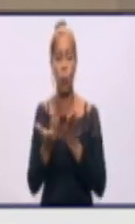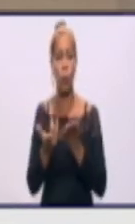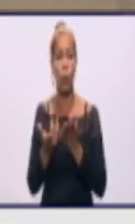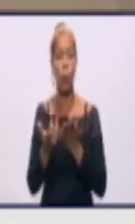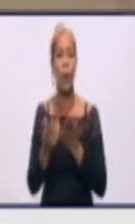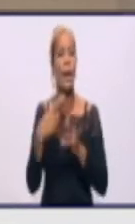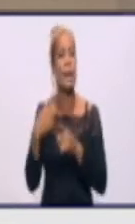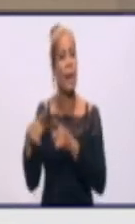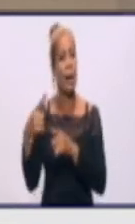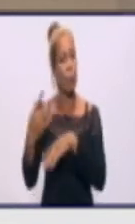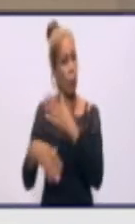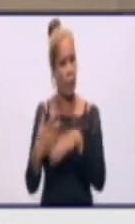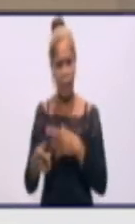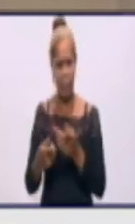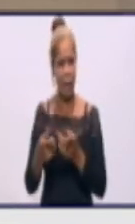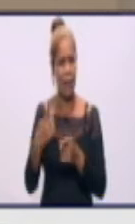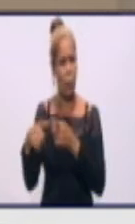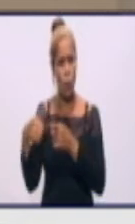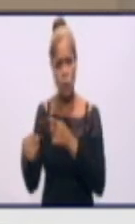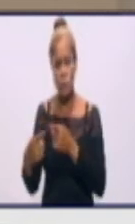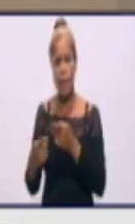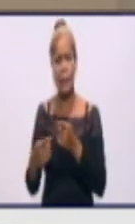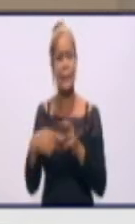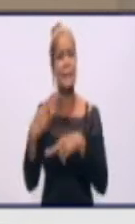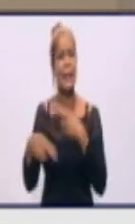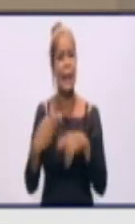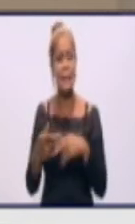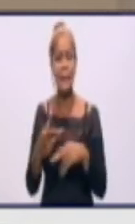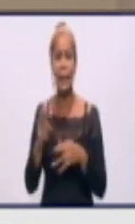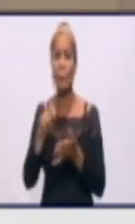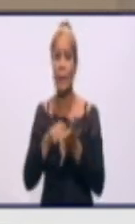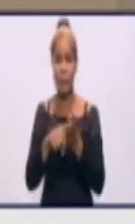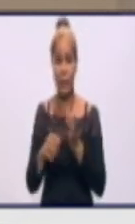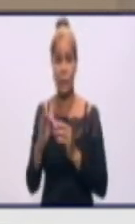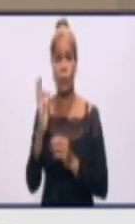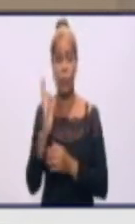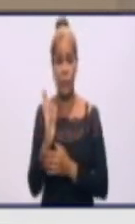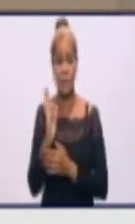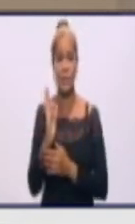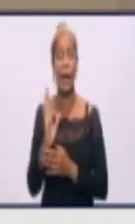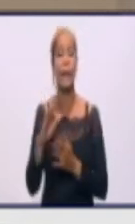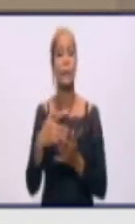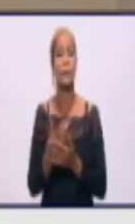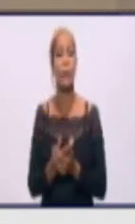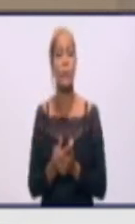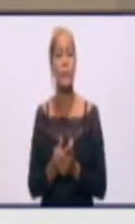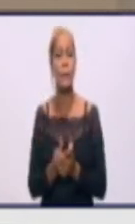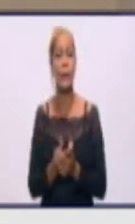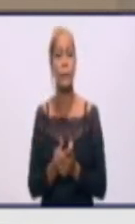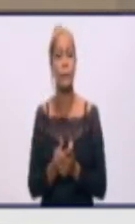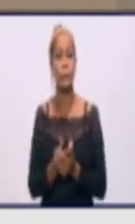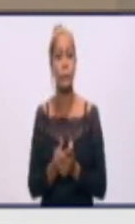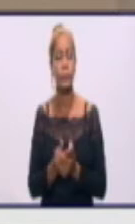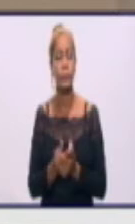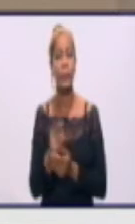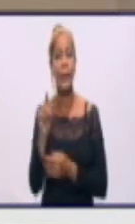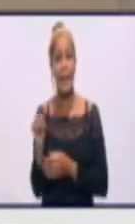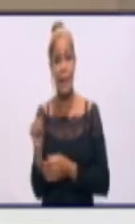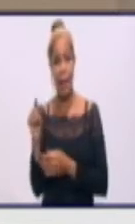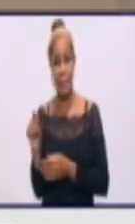bastante sensibles e importantes porque son definitorios de un grupo de cuestiones importantes, y las personas